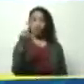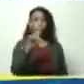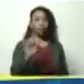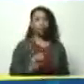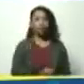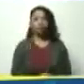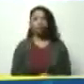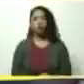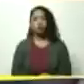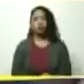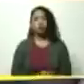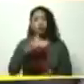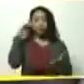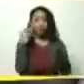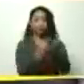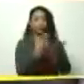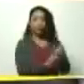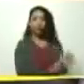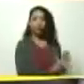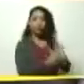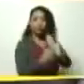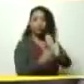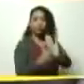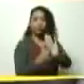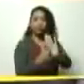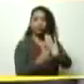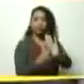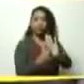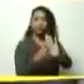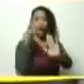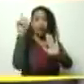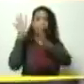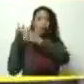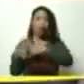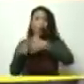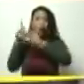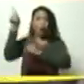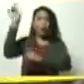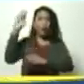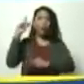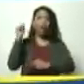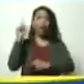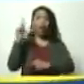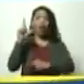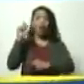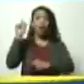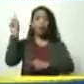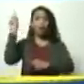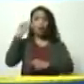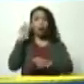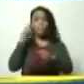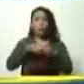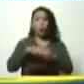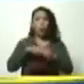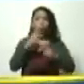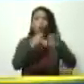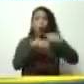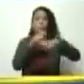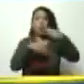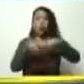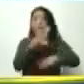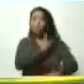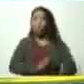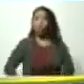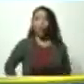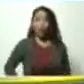ahí están los documentos en los registros de Texas allá en Dallas ahí está en los registros comerciales el